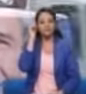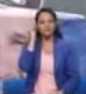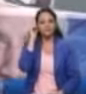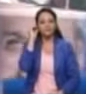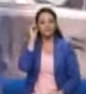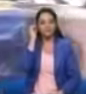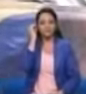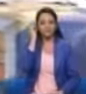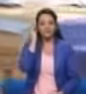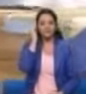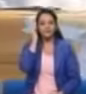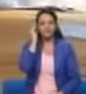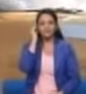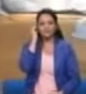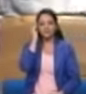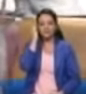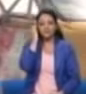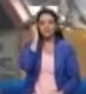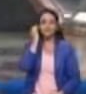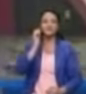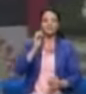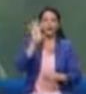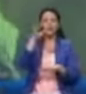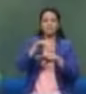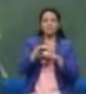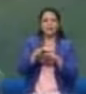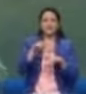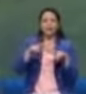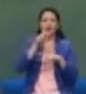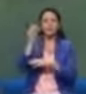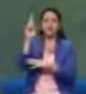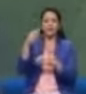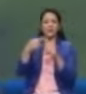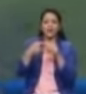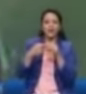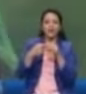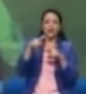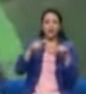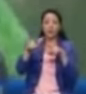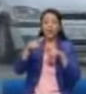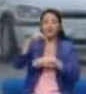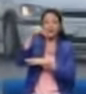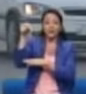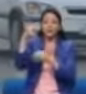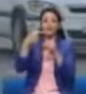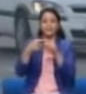A las 4 de la tarde inició esta caravana en La Javí, en el sur de Quito, y a esa hora también en Cotocoyaba, en el norte.